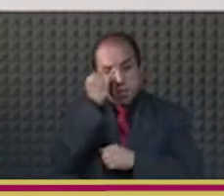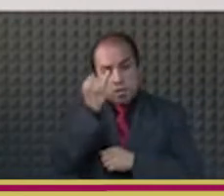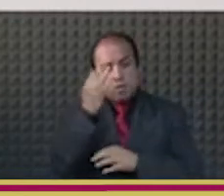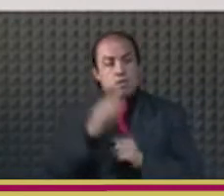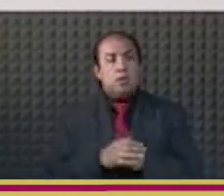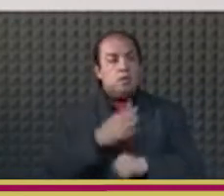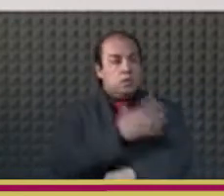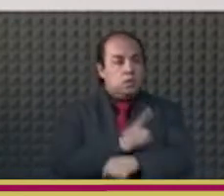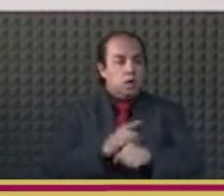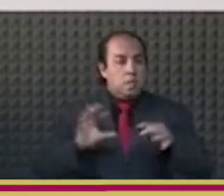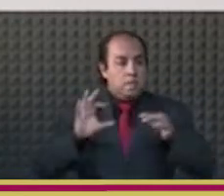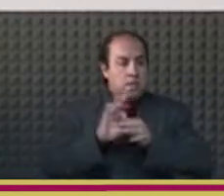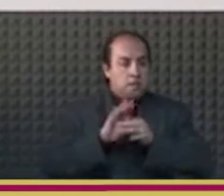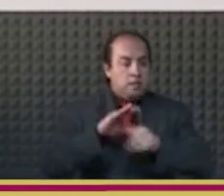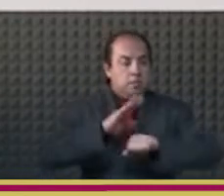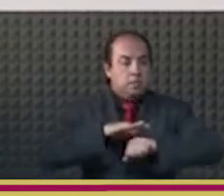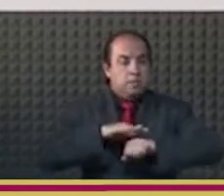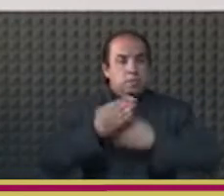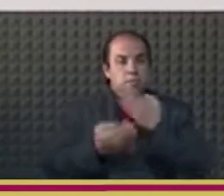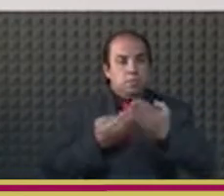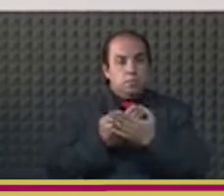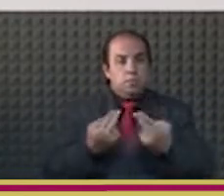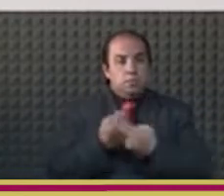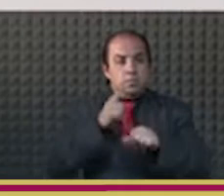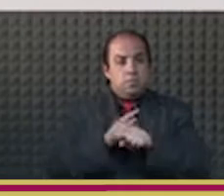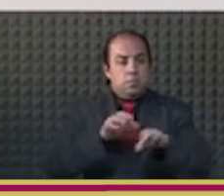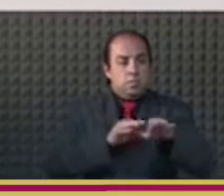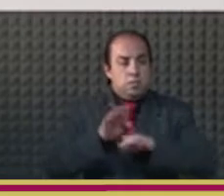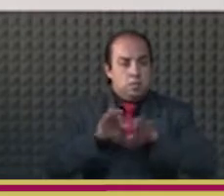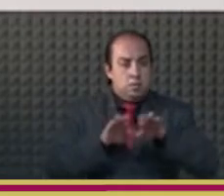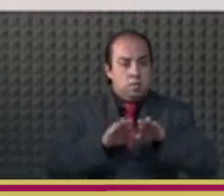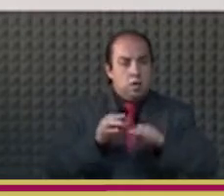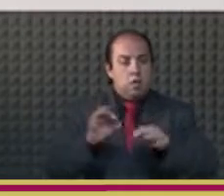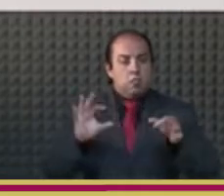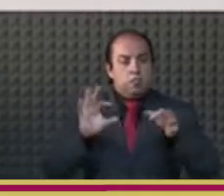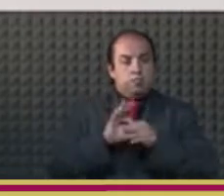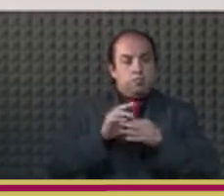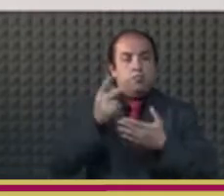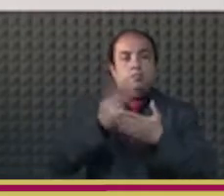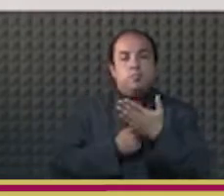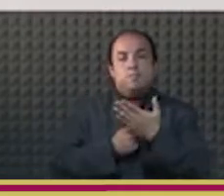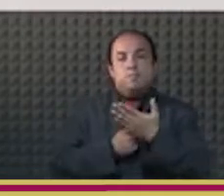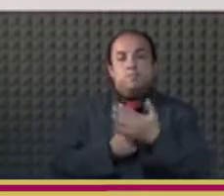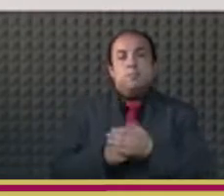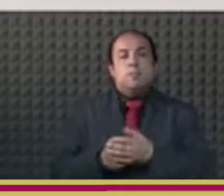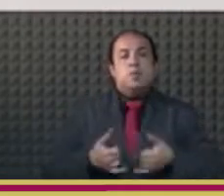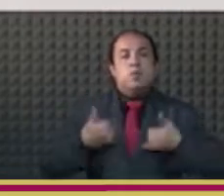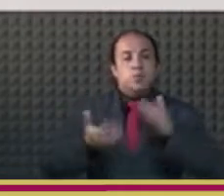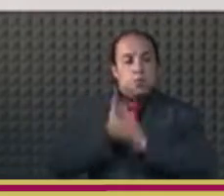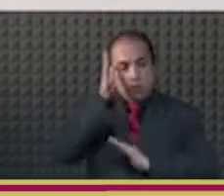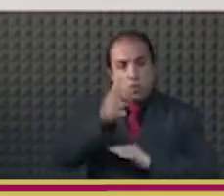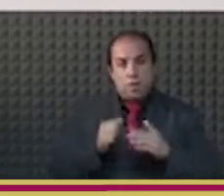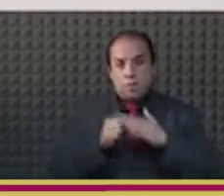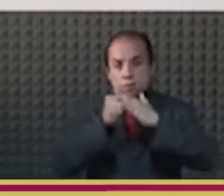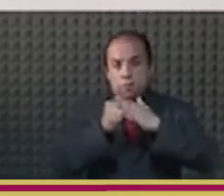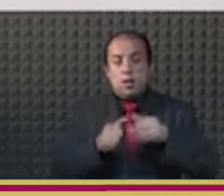vincular cada vez más al Servicio Nacional del Empleo con el programa prioritario Jóvenes Construyendo el Futuro para fortalecer no solamente